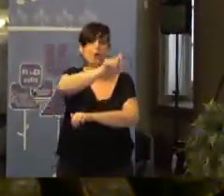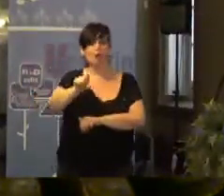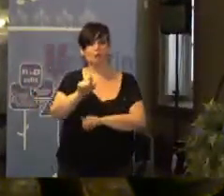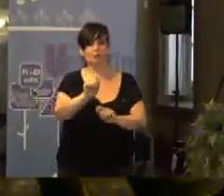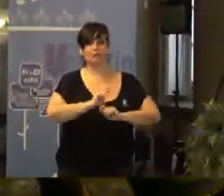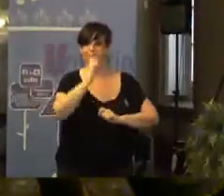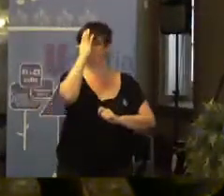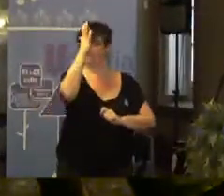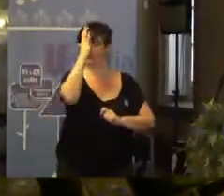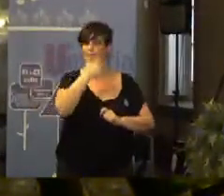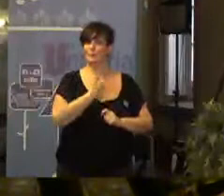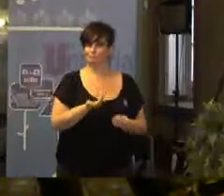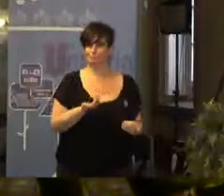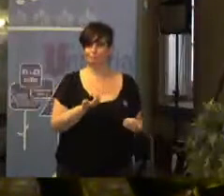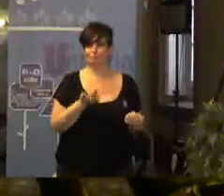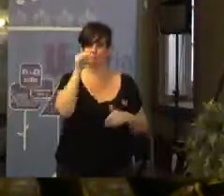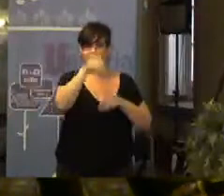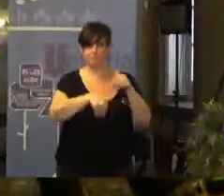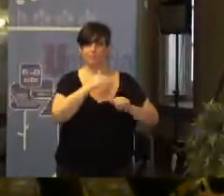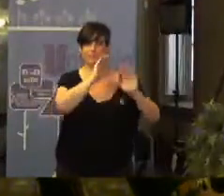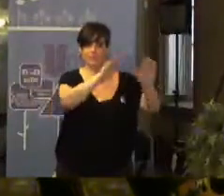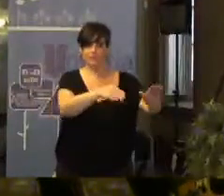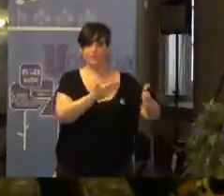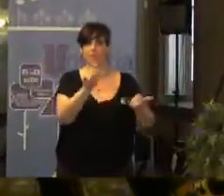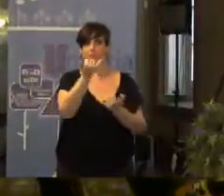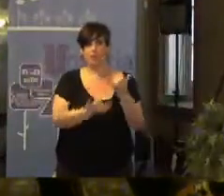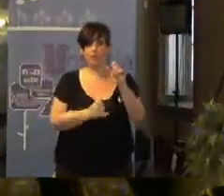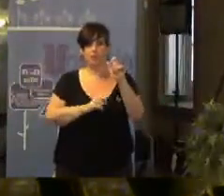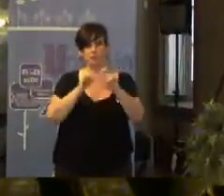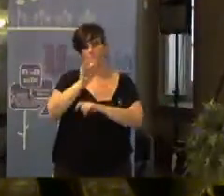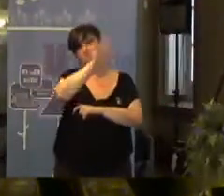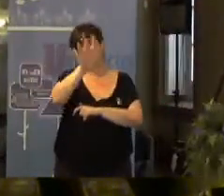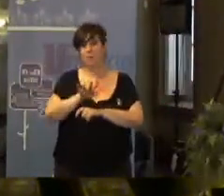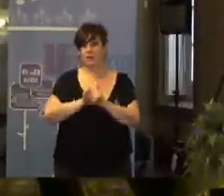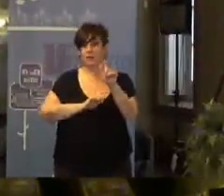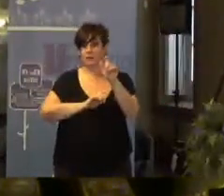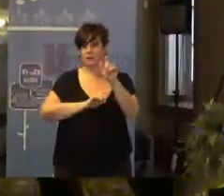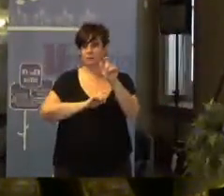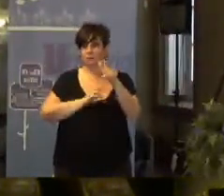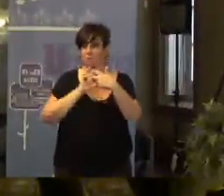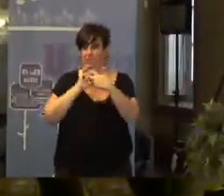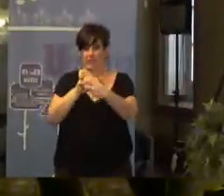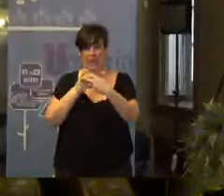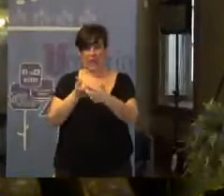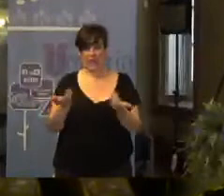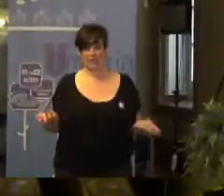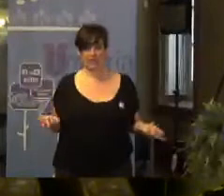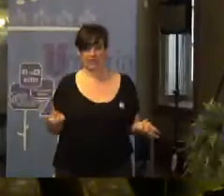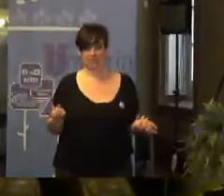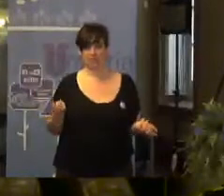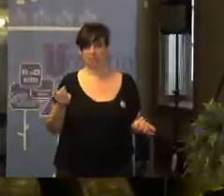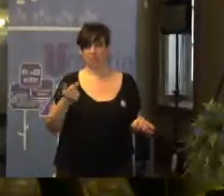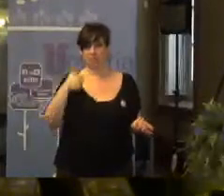xente pois este cuns esquemas e que parece que se corresponden máis aos xacobinos e aos outros que non sei como se chamaban, porque son de ciencias,